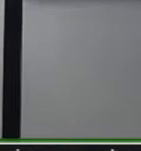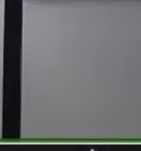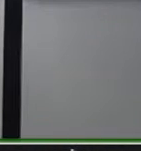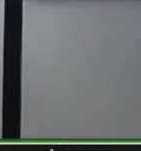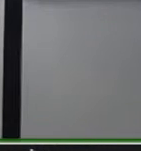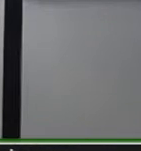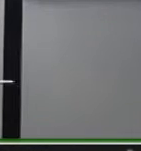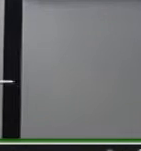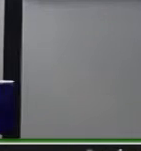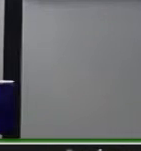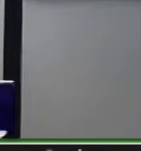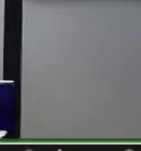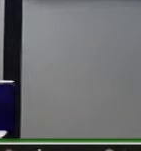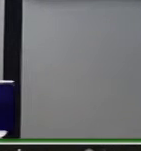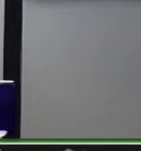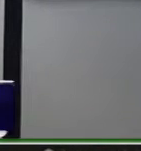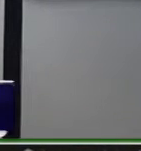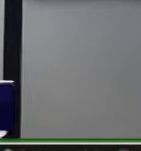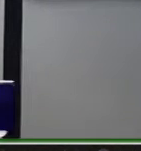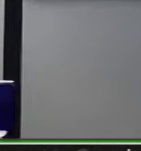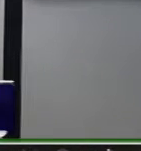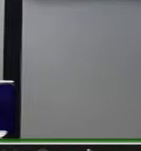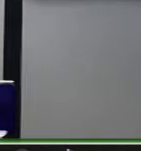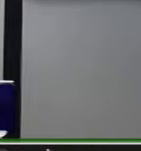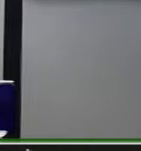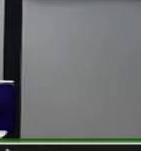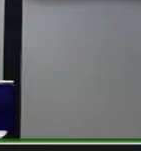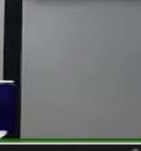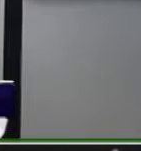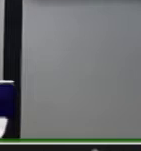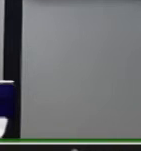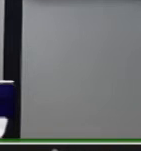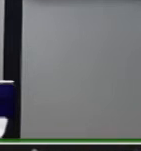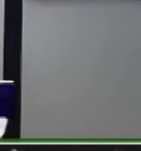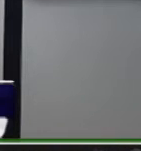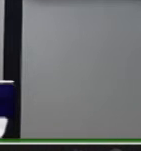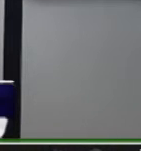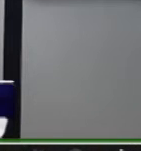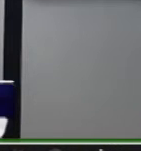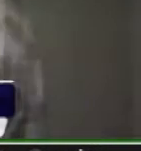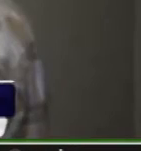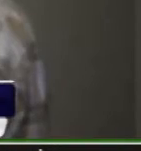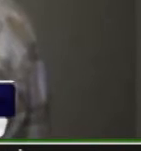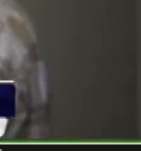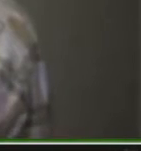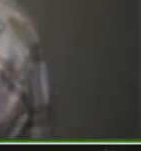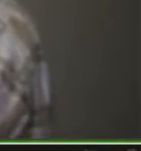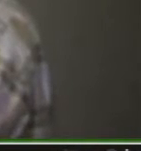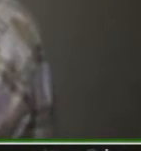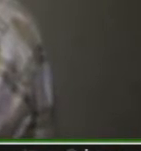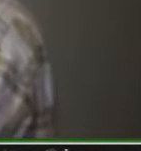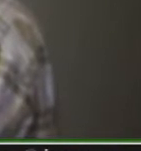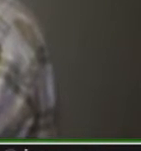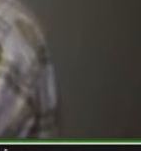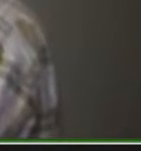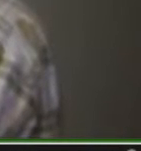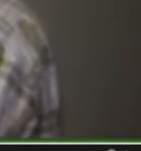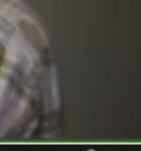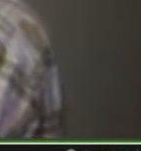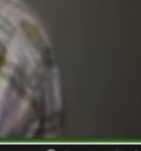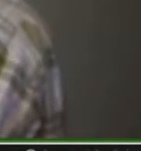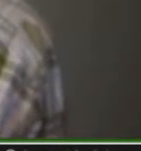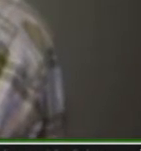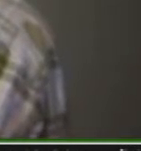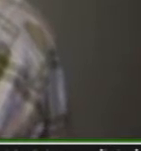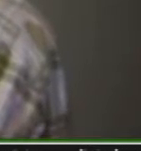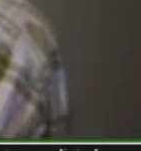Buenas tardes, iniciamos con la información del Gran Santander y mucha atención porque en el municipio de Ocaña, en norte de Santander, se registró un accidente de tránsito exactamente en el